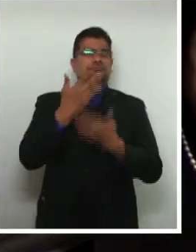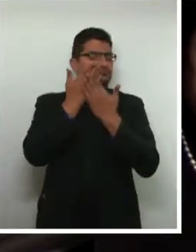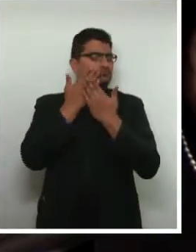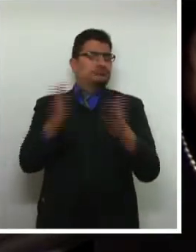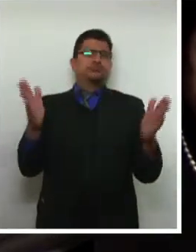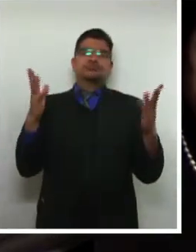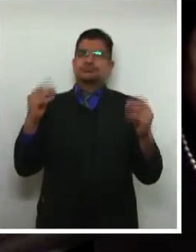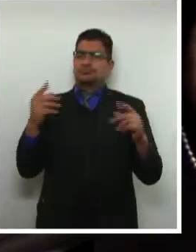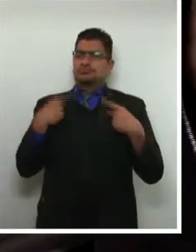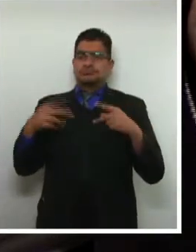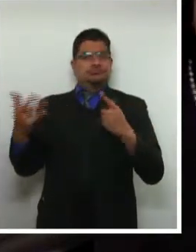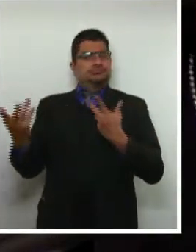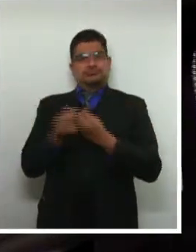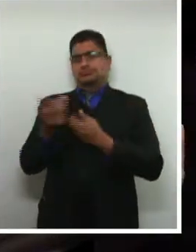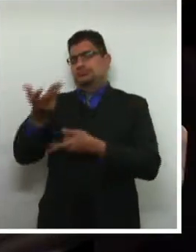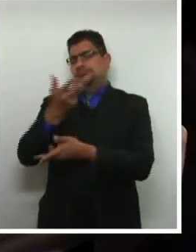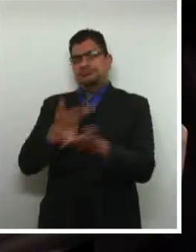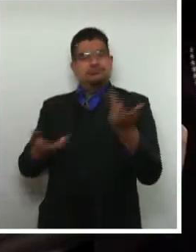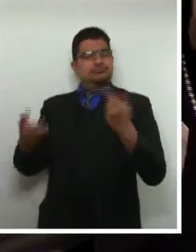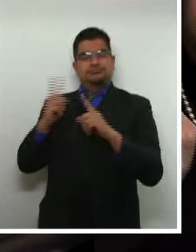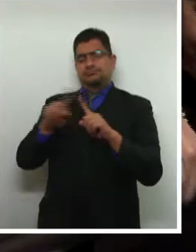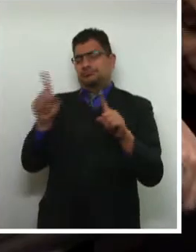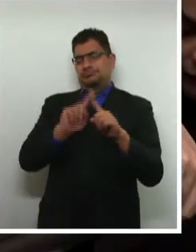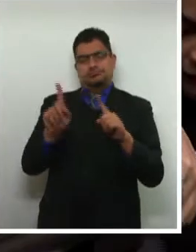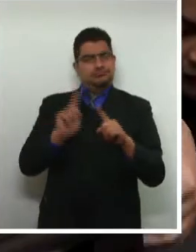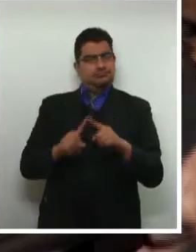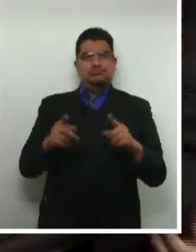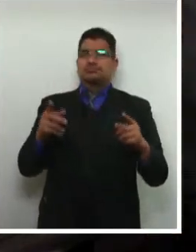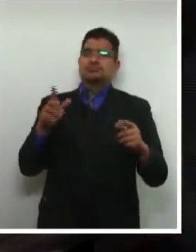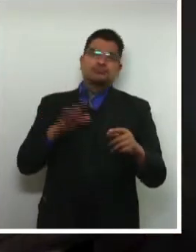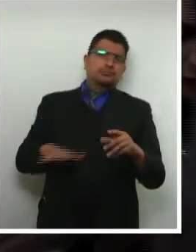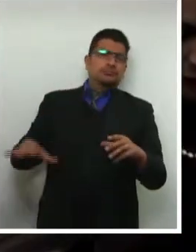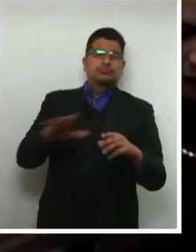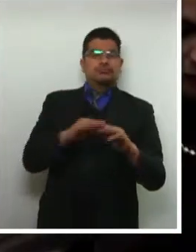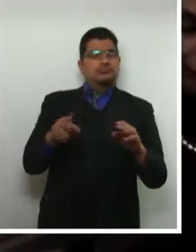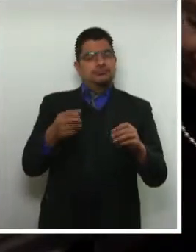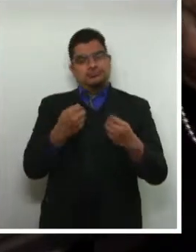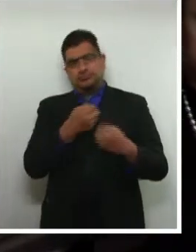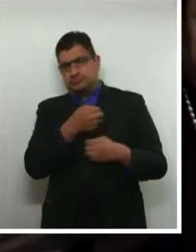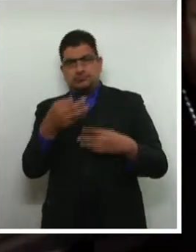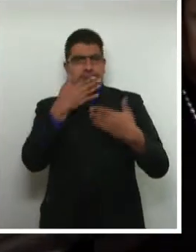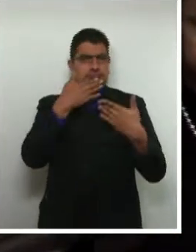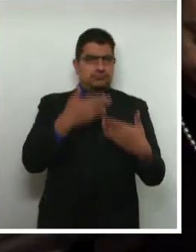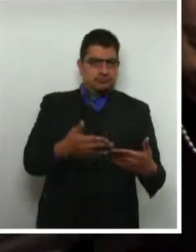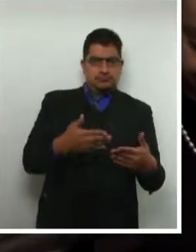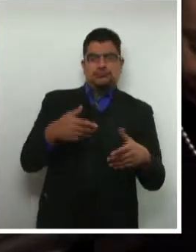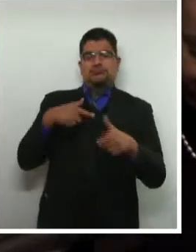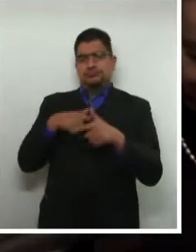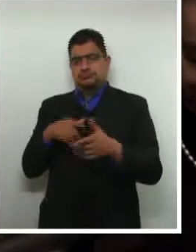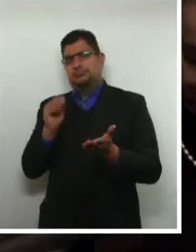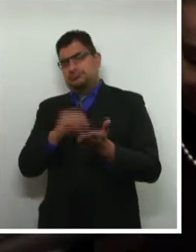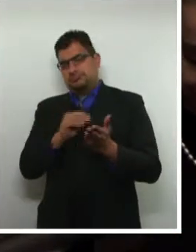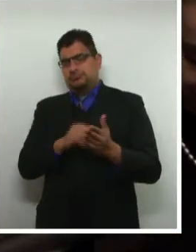amplísima participación ciudadana, tanto de manera organizada, permanentemente, o